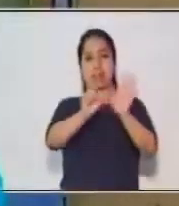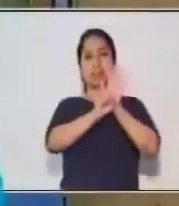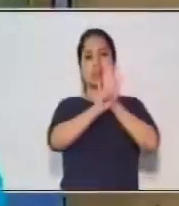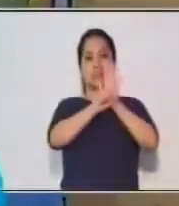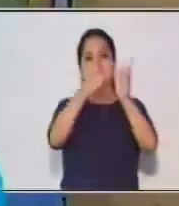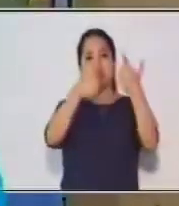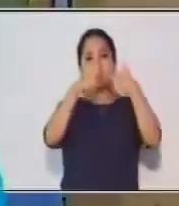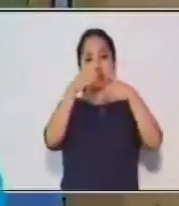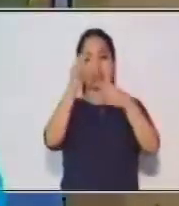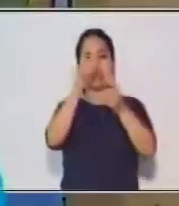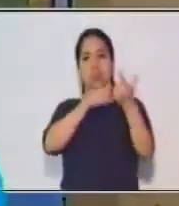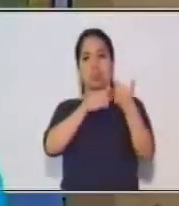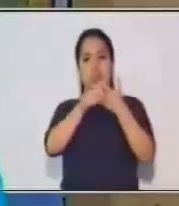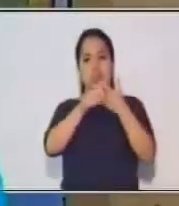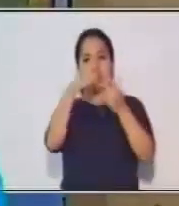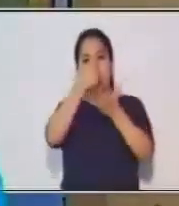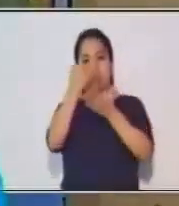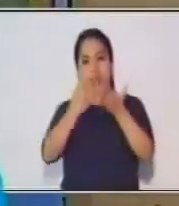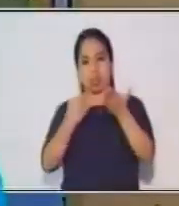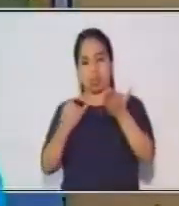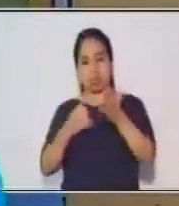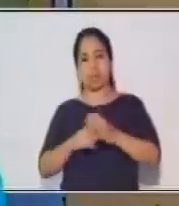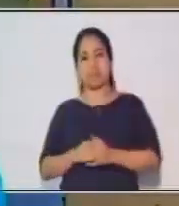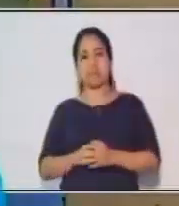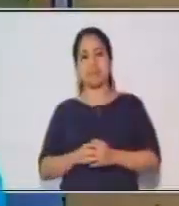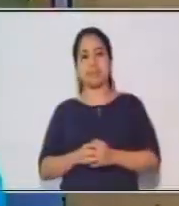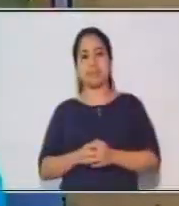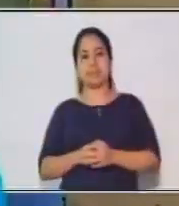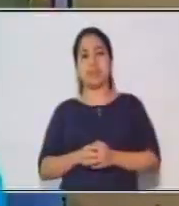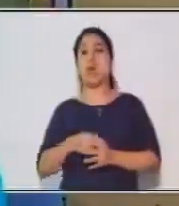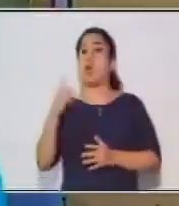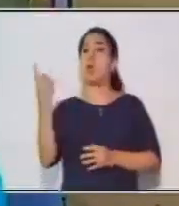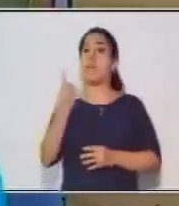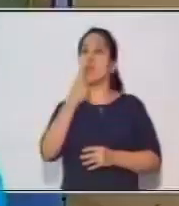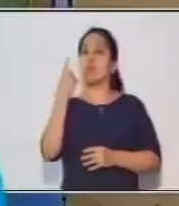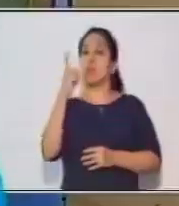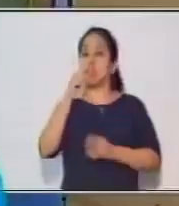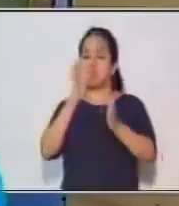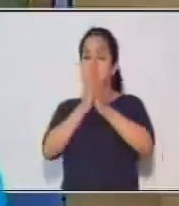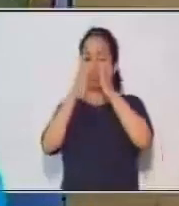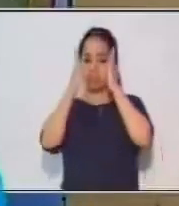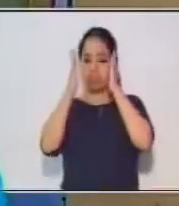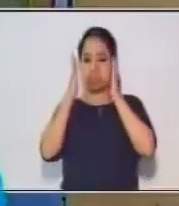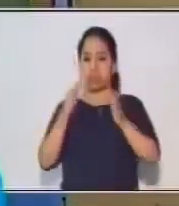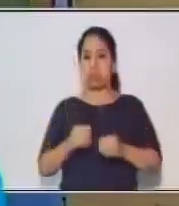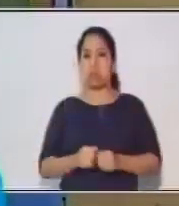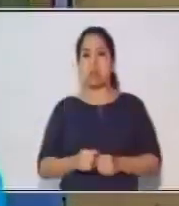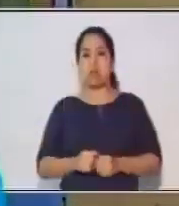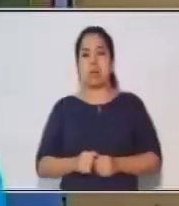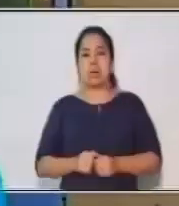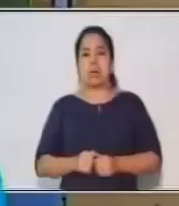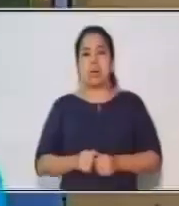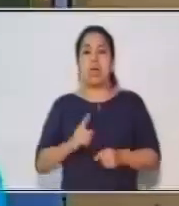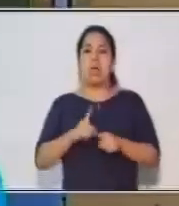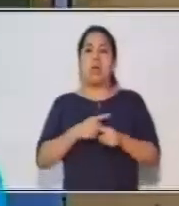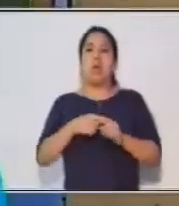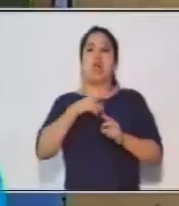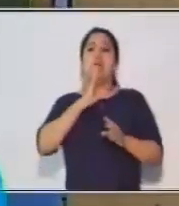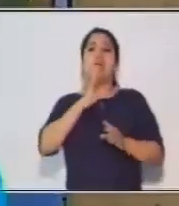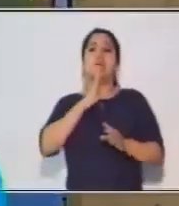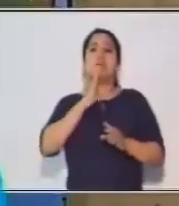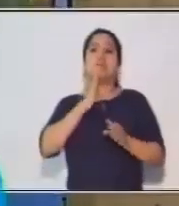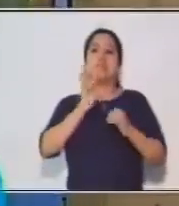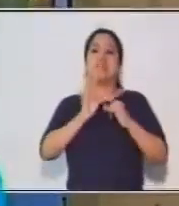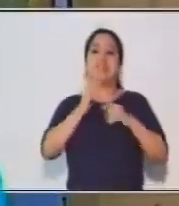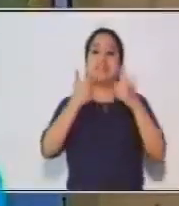imágenes. Algo muy importante que debes de tomar en cuenta cuando hablamos también de interpretación del